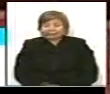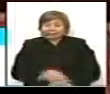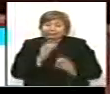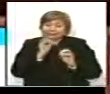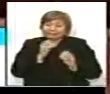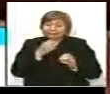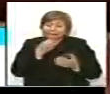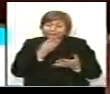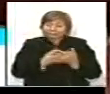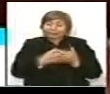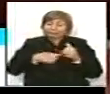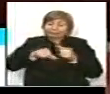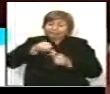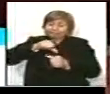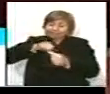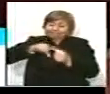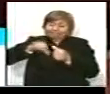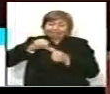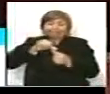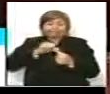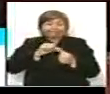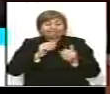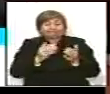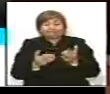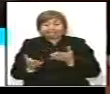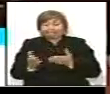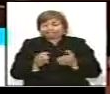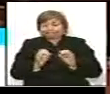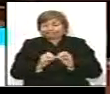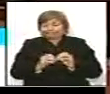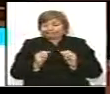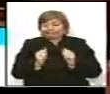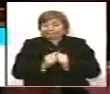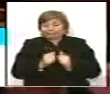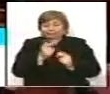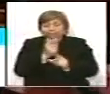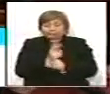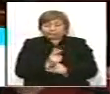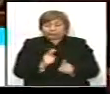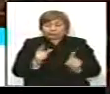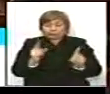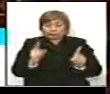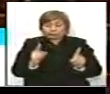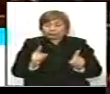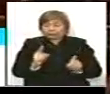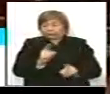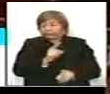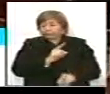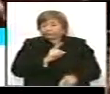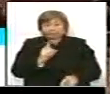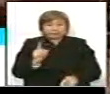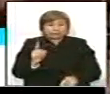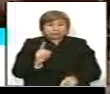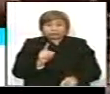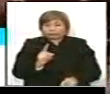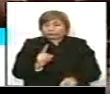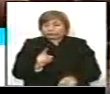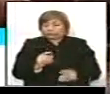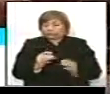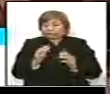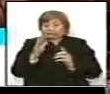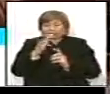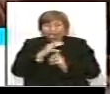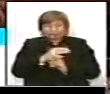Obviamente, buenas relaciones se caracterizan también por la libertad. No debe haber